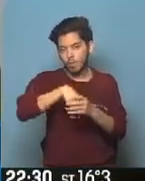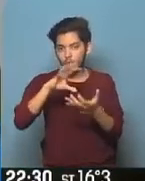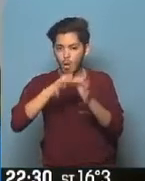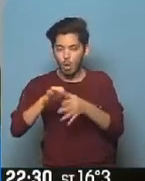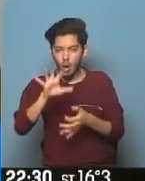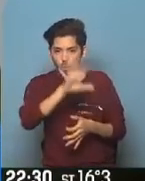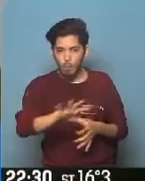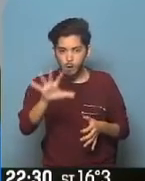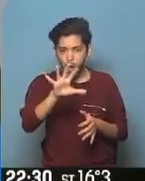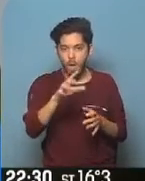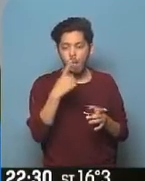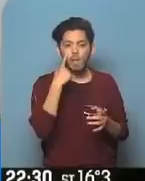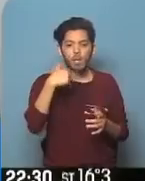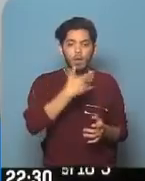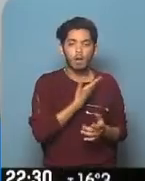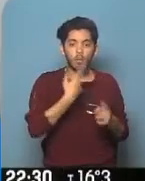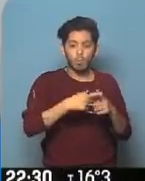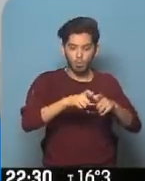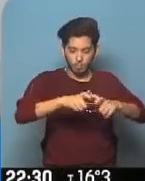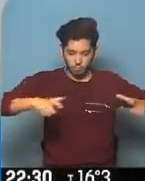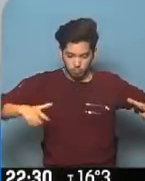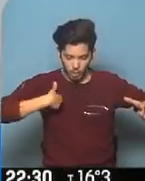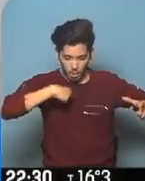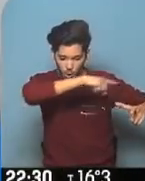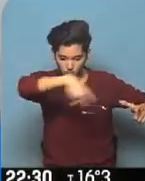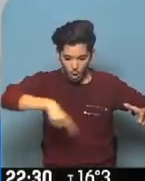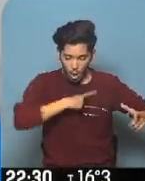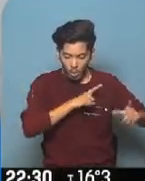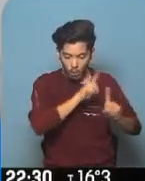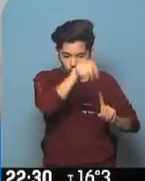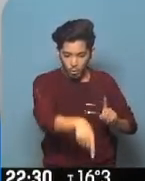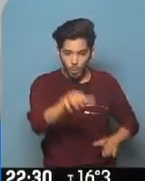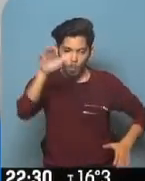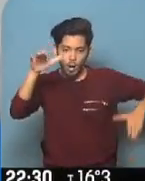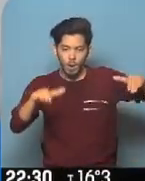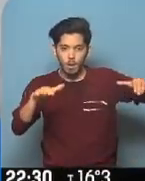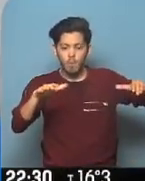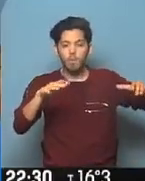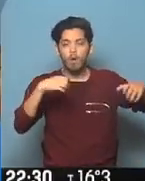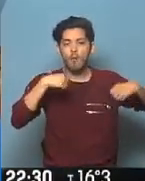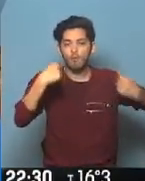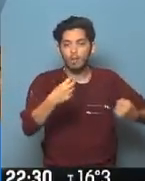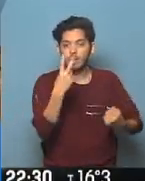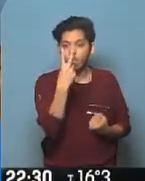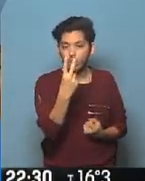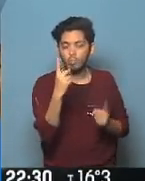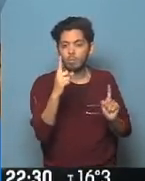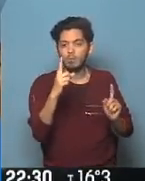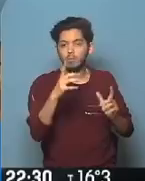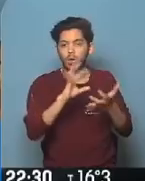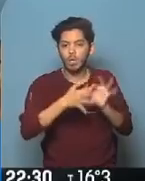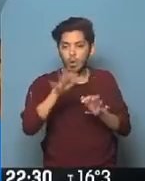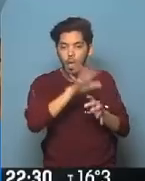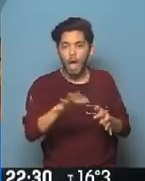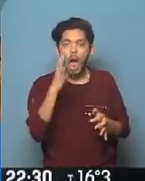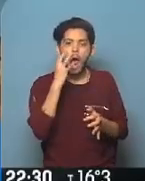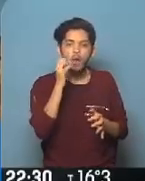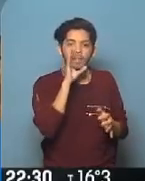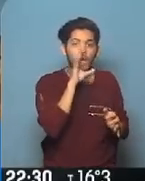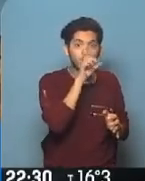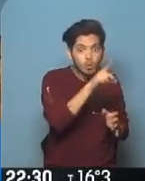abarca, estaba pensado para mantener un equilibrio de fuerzas en territorio europeo, algo que la retirada de Washington